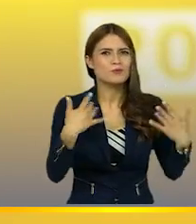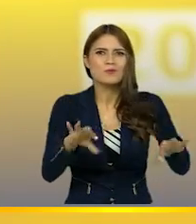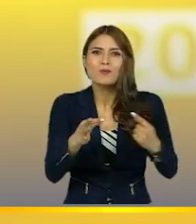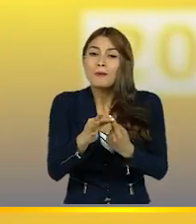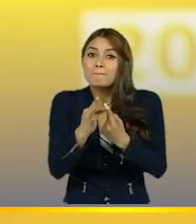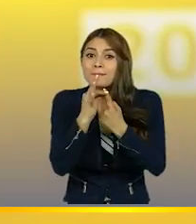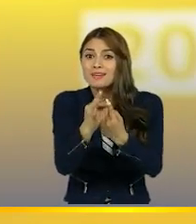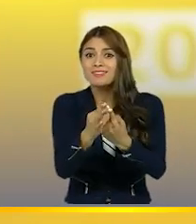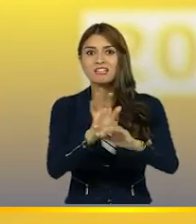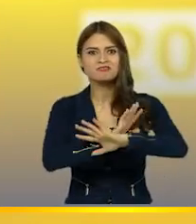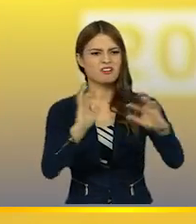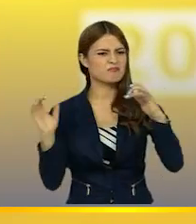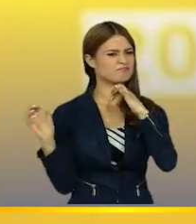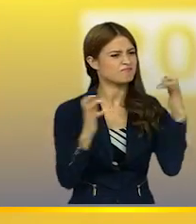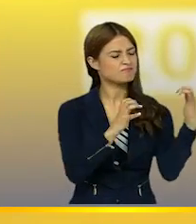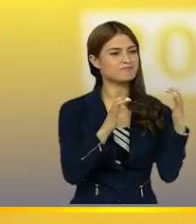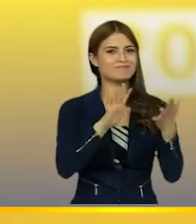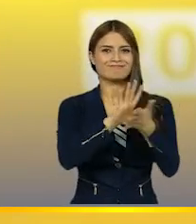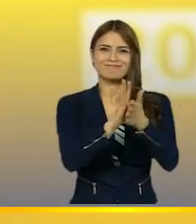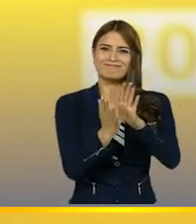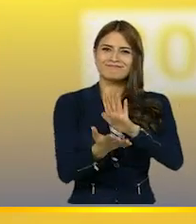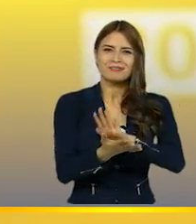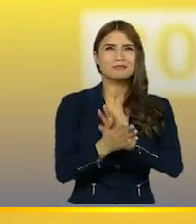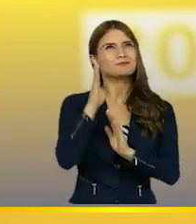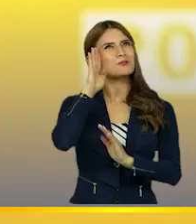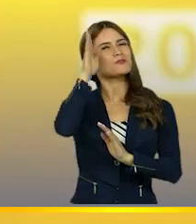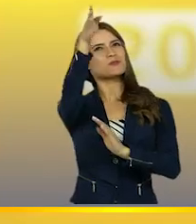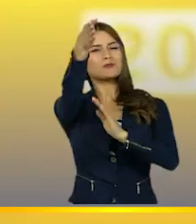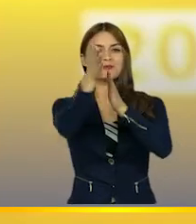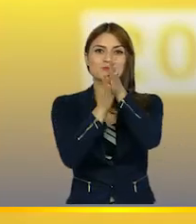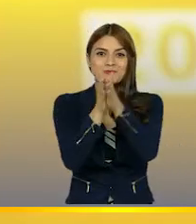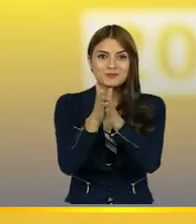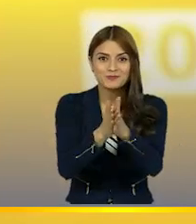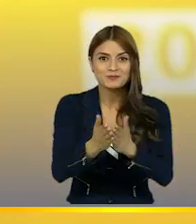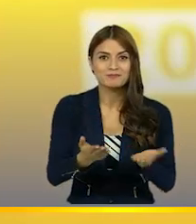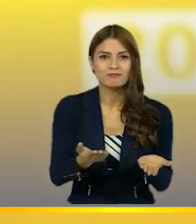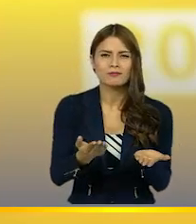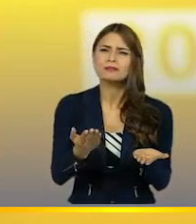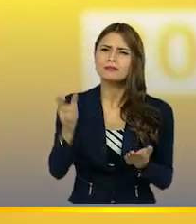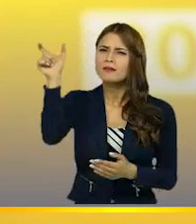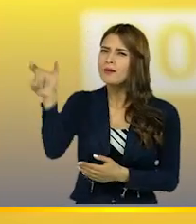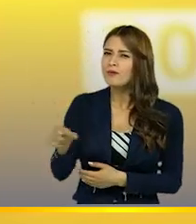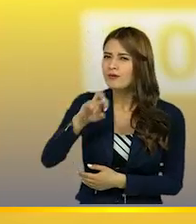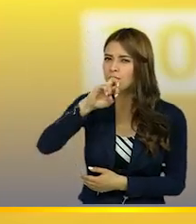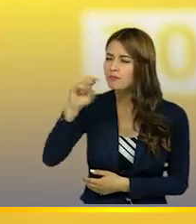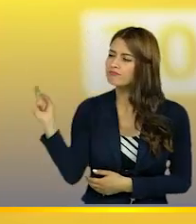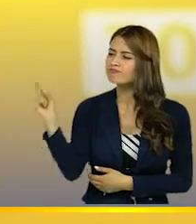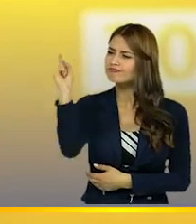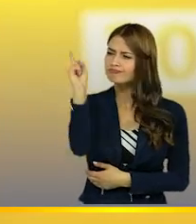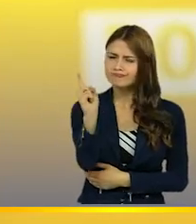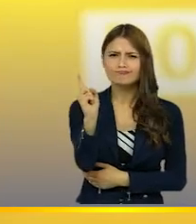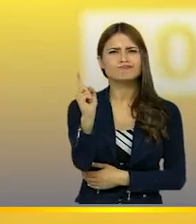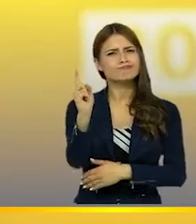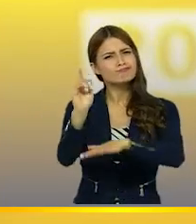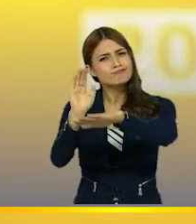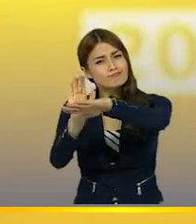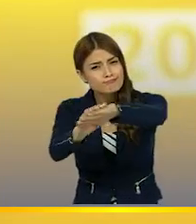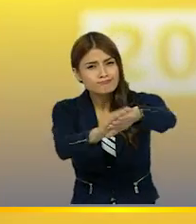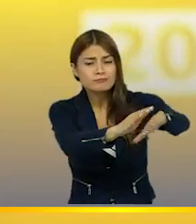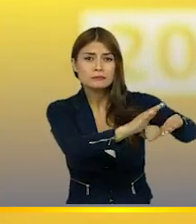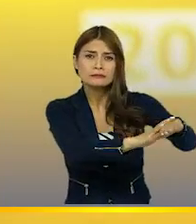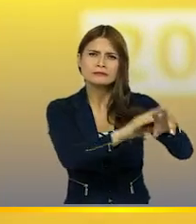conflicto absurdo y encaramos con ilusión el futuro. Y viene a hacernos una invitación muy